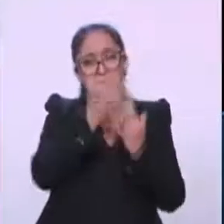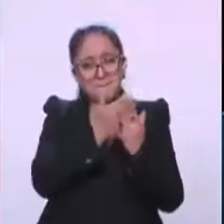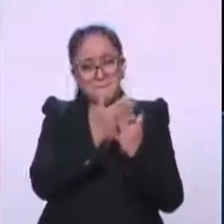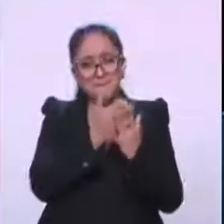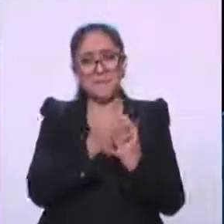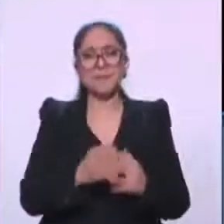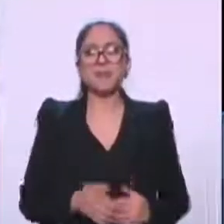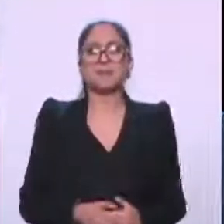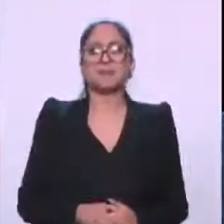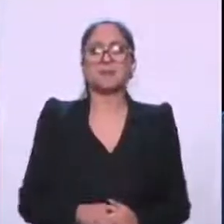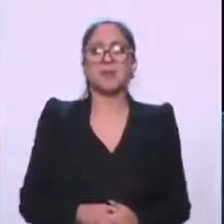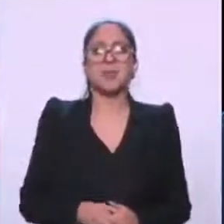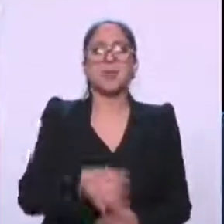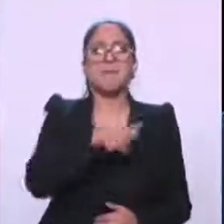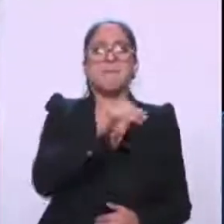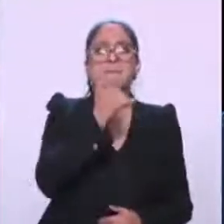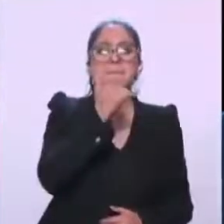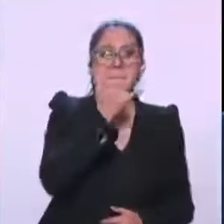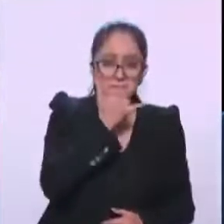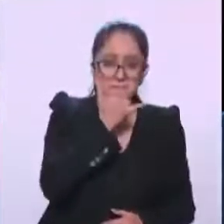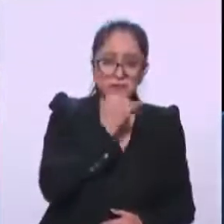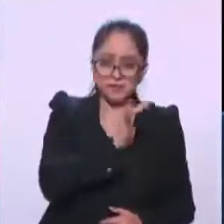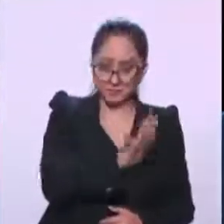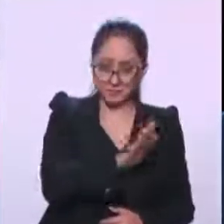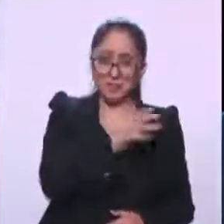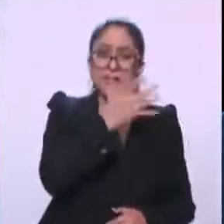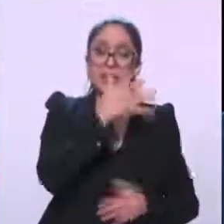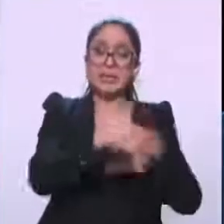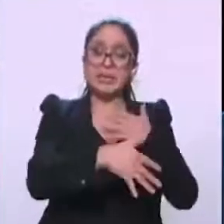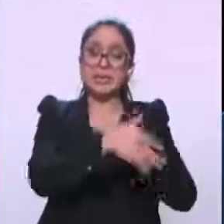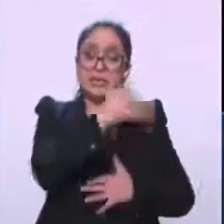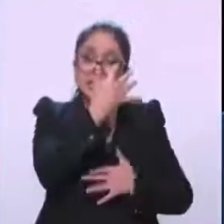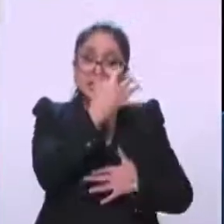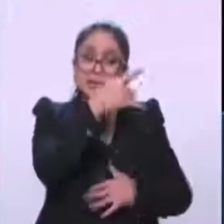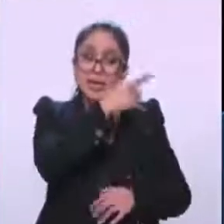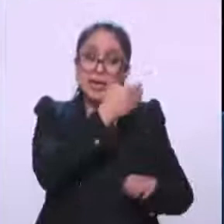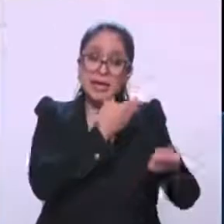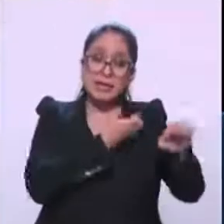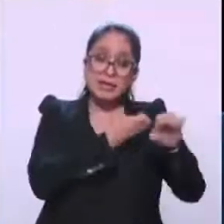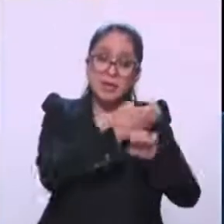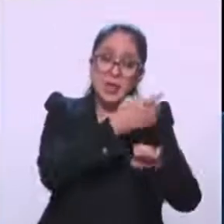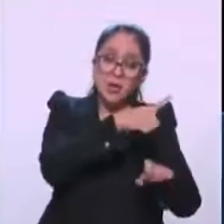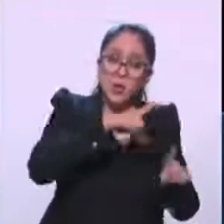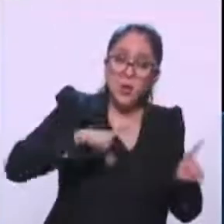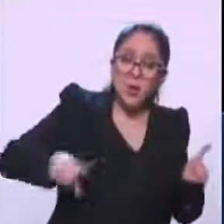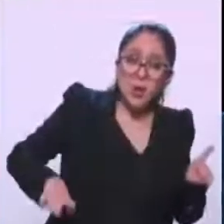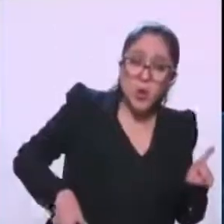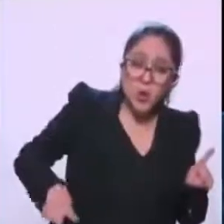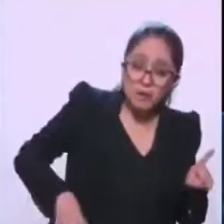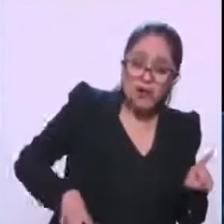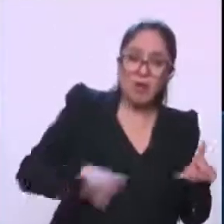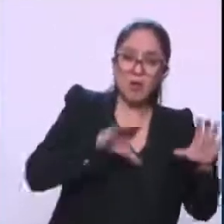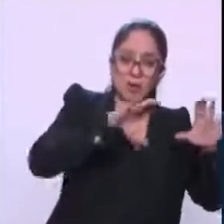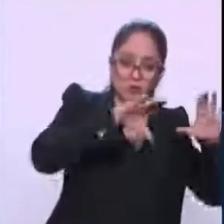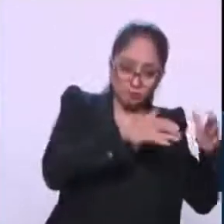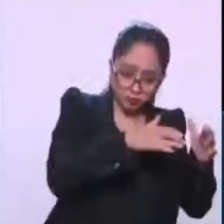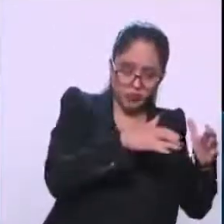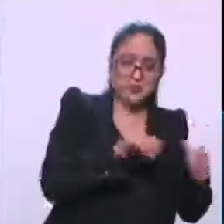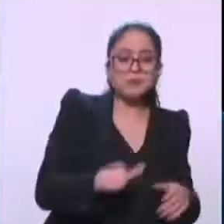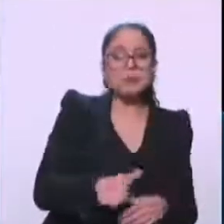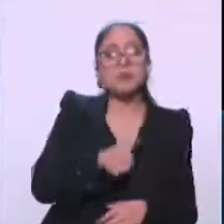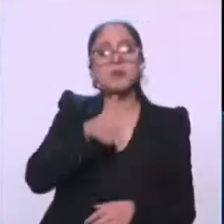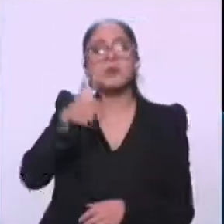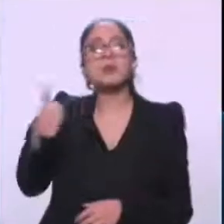15 estados que sí van por gobernaturas. Entonces yo creo que ahí y Morena... entonces ese es un escenario, y otro es ¿qué va a pasar con el